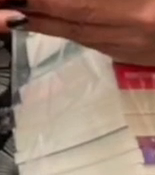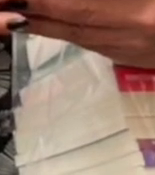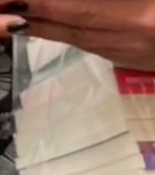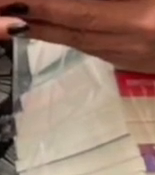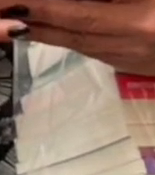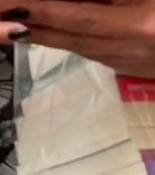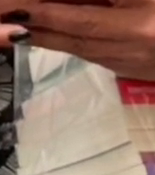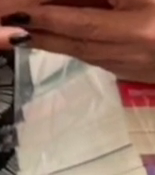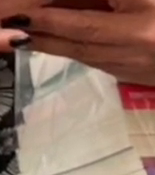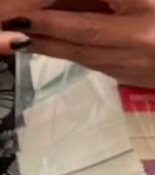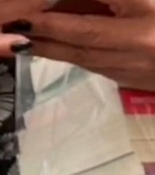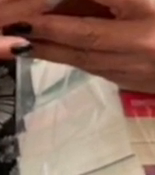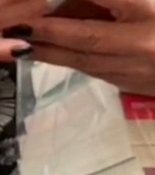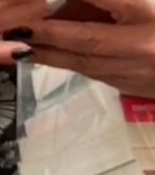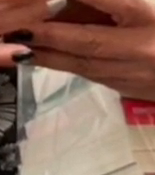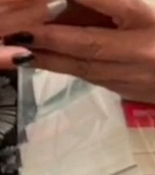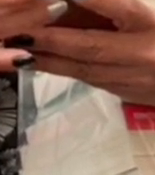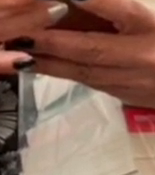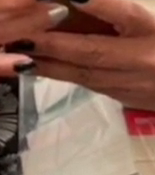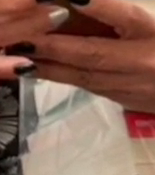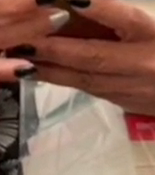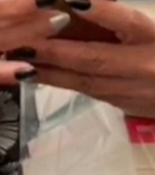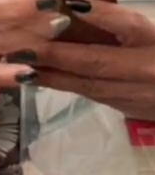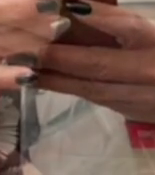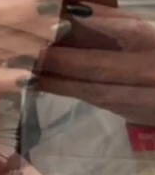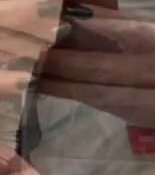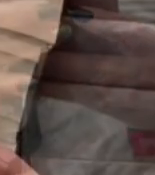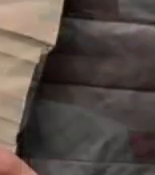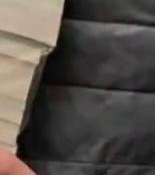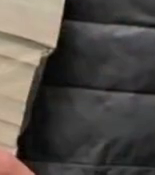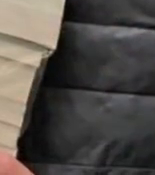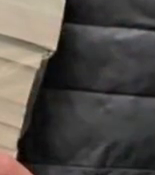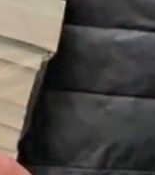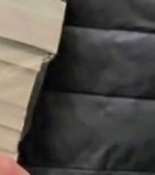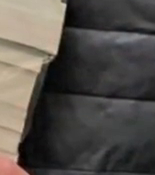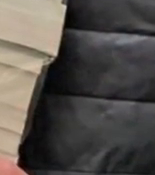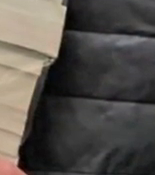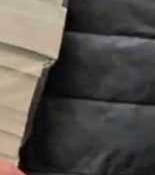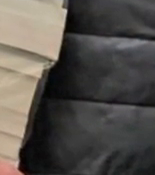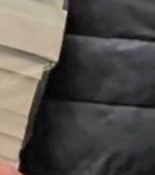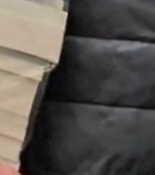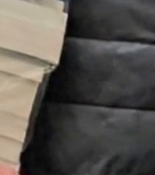duplicaremos en muy poco tiempo el número de estructuras que están ligadas a ella.